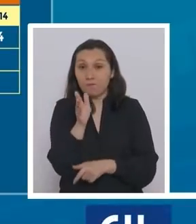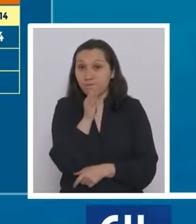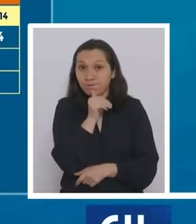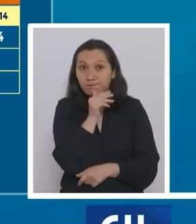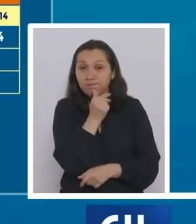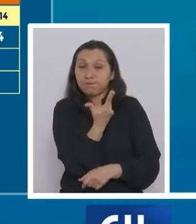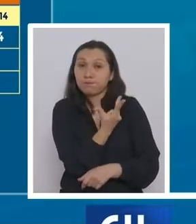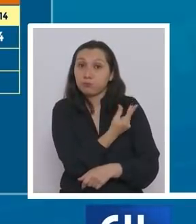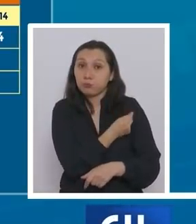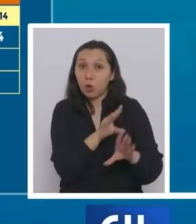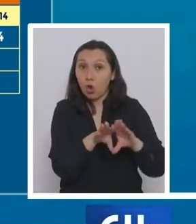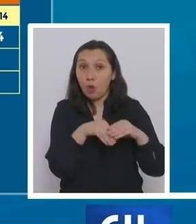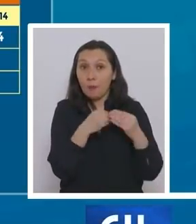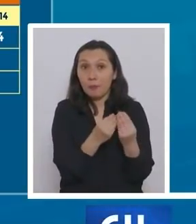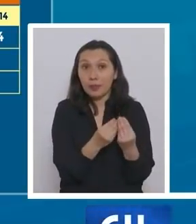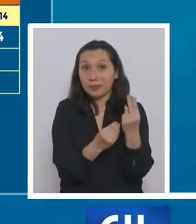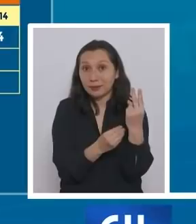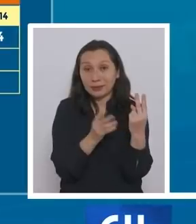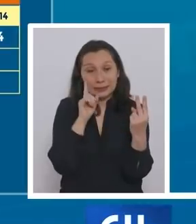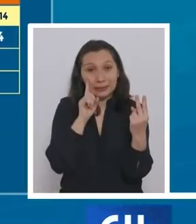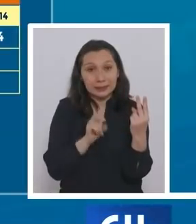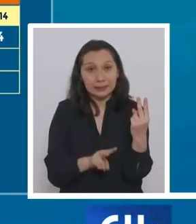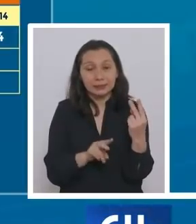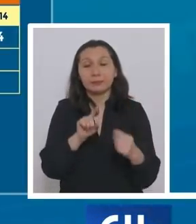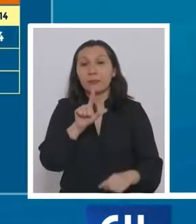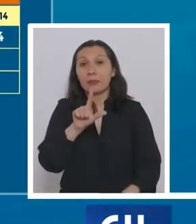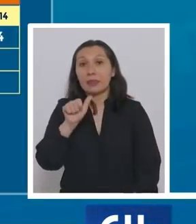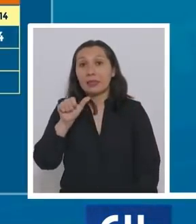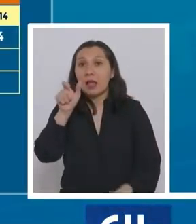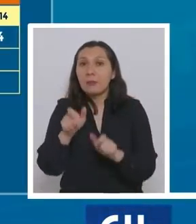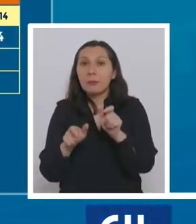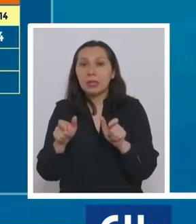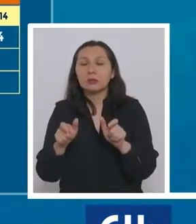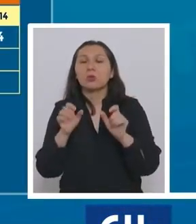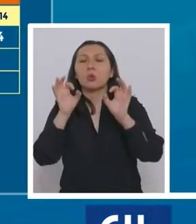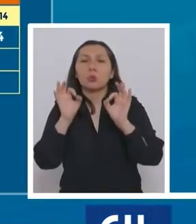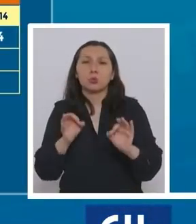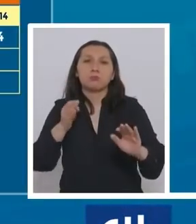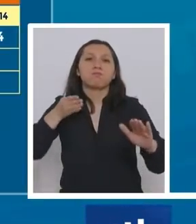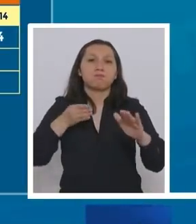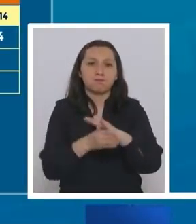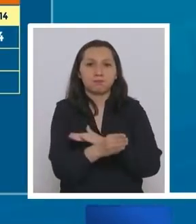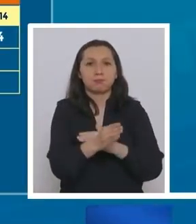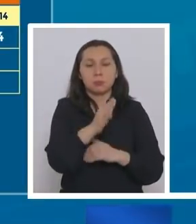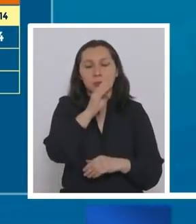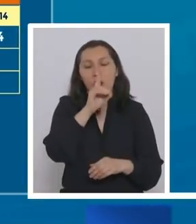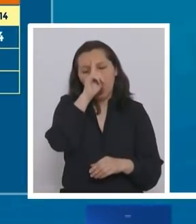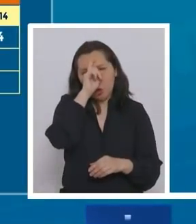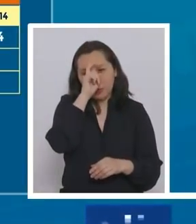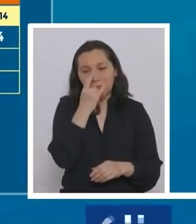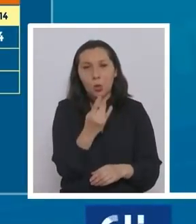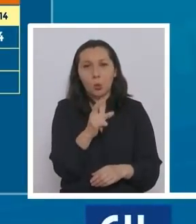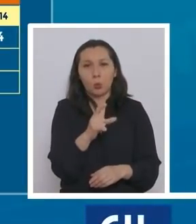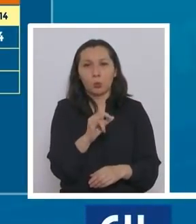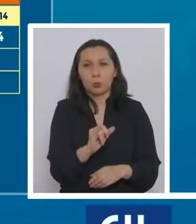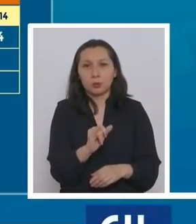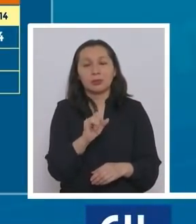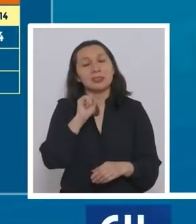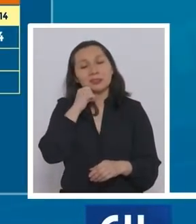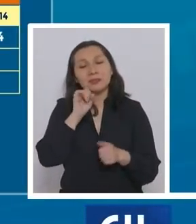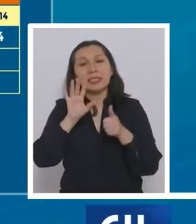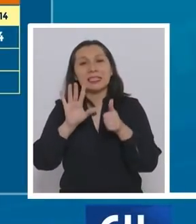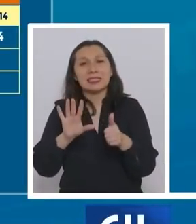tenían esquema de vacunación completo, 76 ingresaron a una cama crítica. Esto representa un ingreso